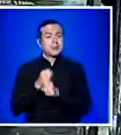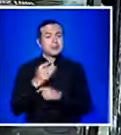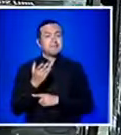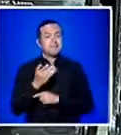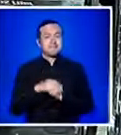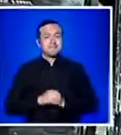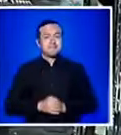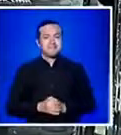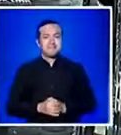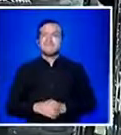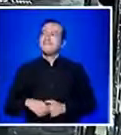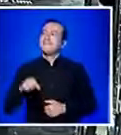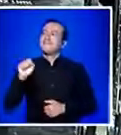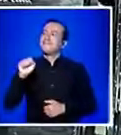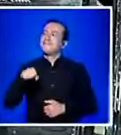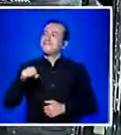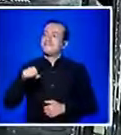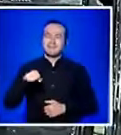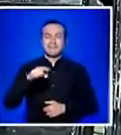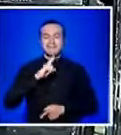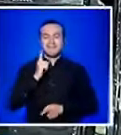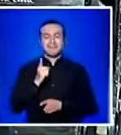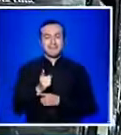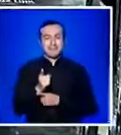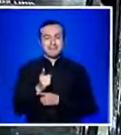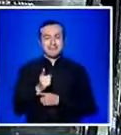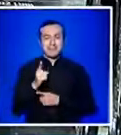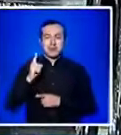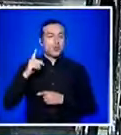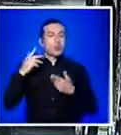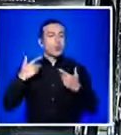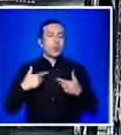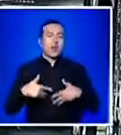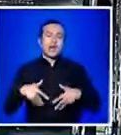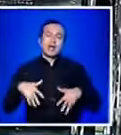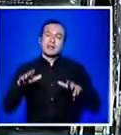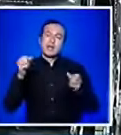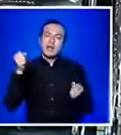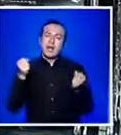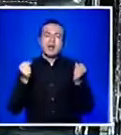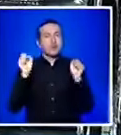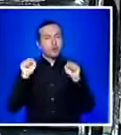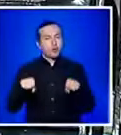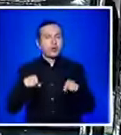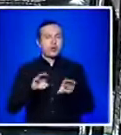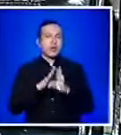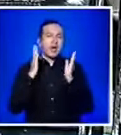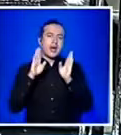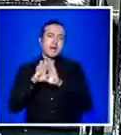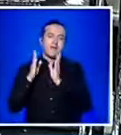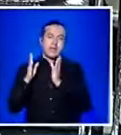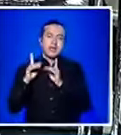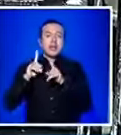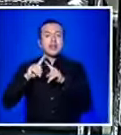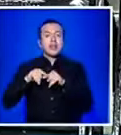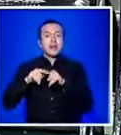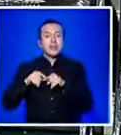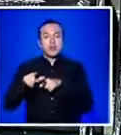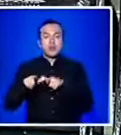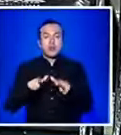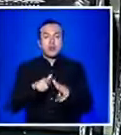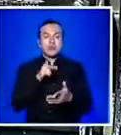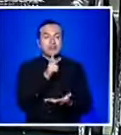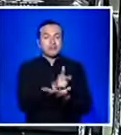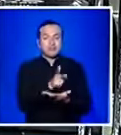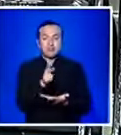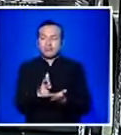Así es, Juan Carlos. Bueno, lo que hay que tener claro primero es que todo vehículo es vulnerable, dependiendo del lugar donde nosotros pues decidamos